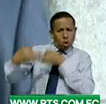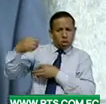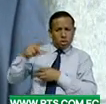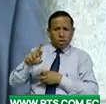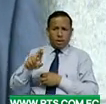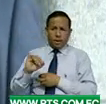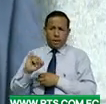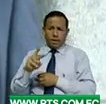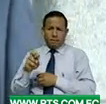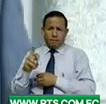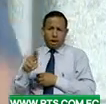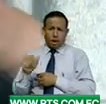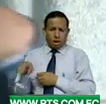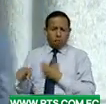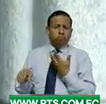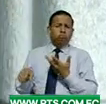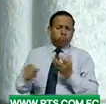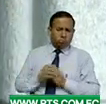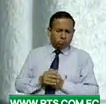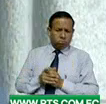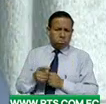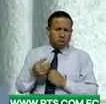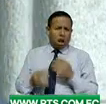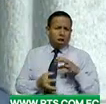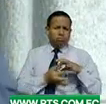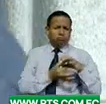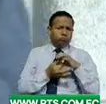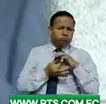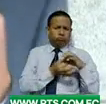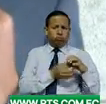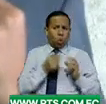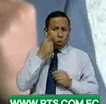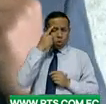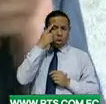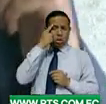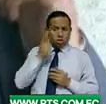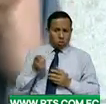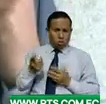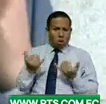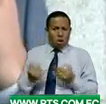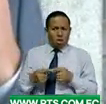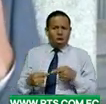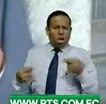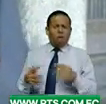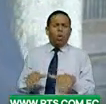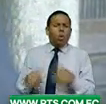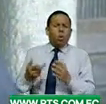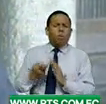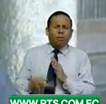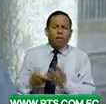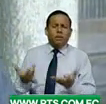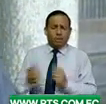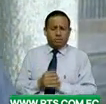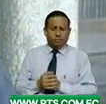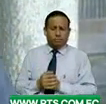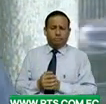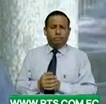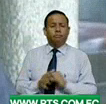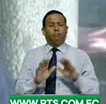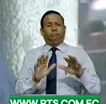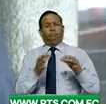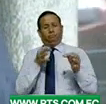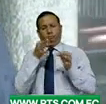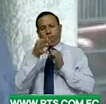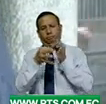que aparentemente era llegado al correísmo y que antes sí tenían confianza ustedes en él y ahora ya no. Mire, y eso dijimos en la